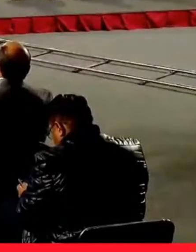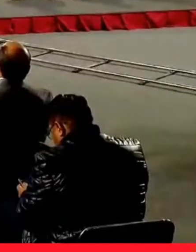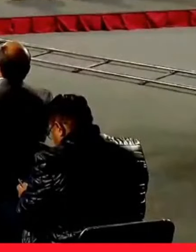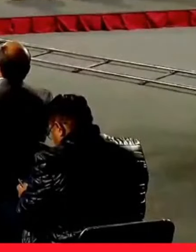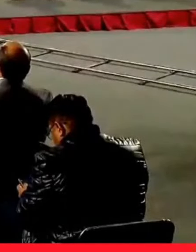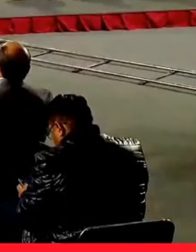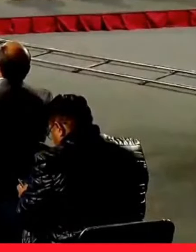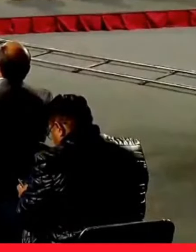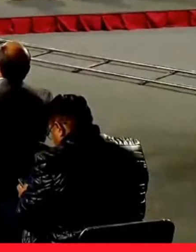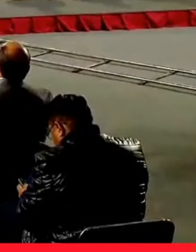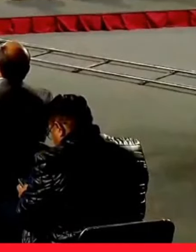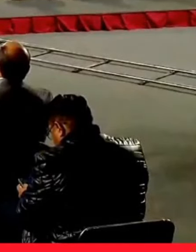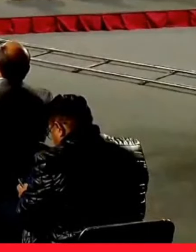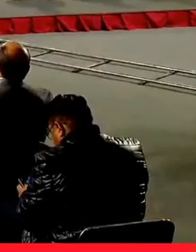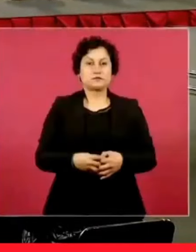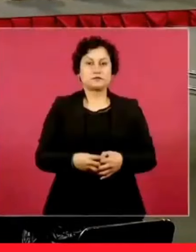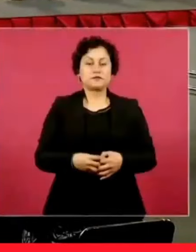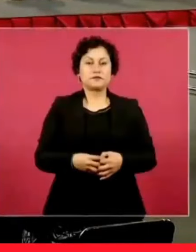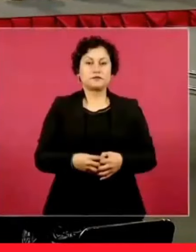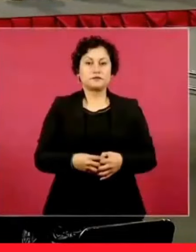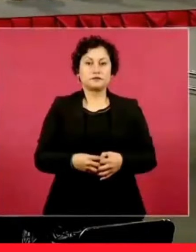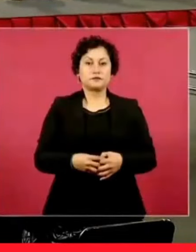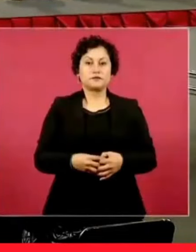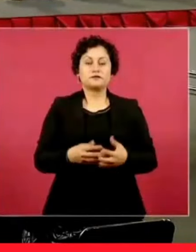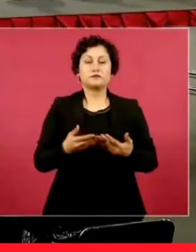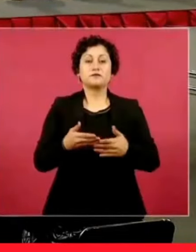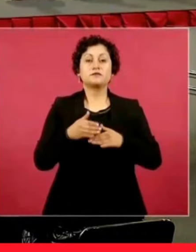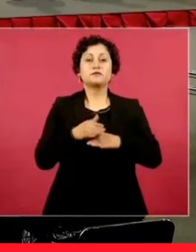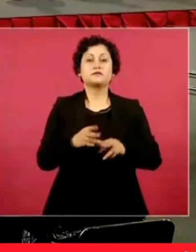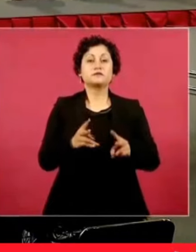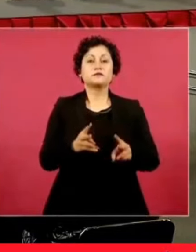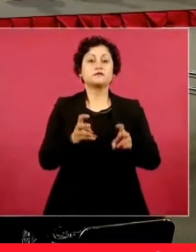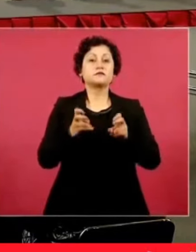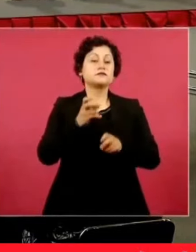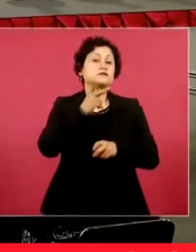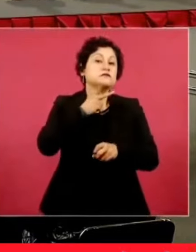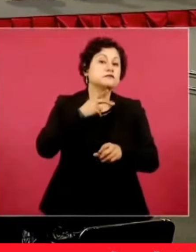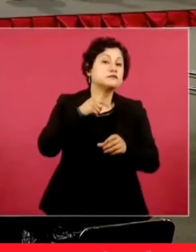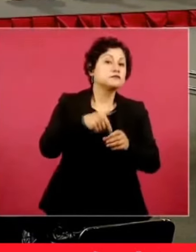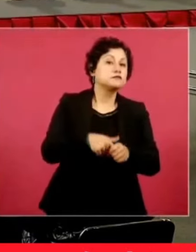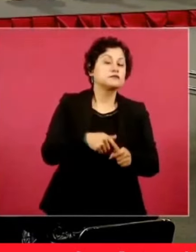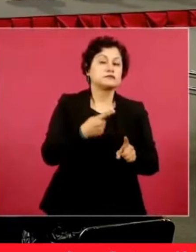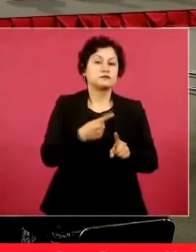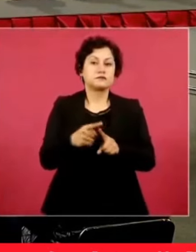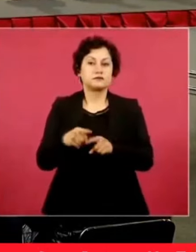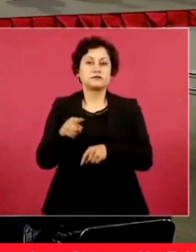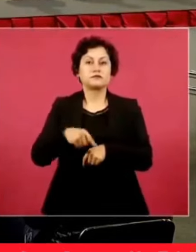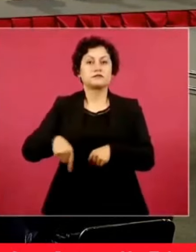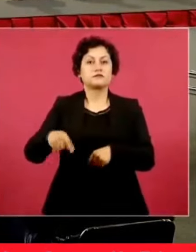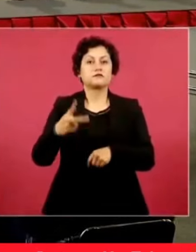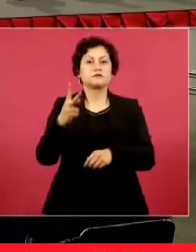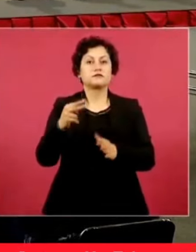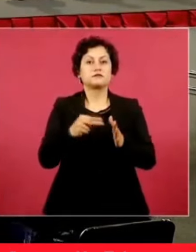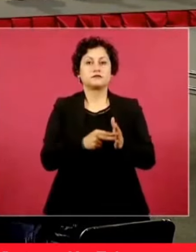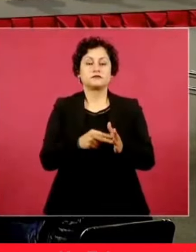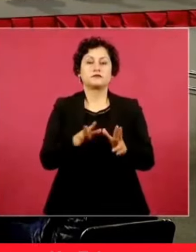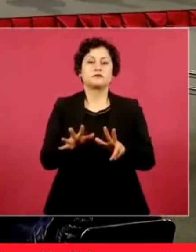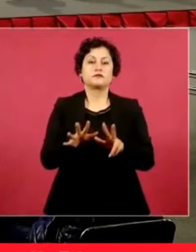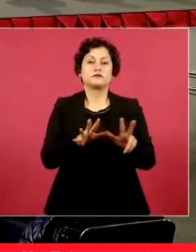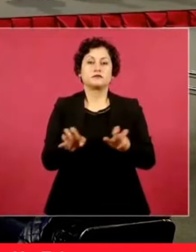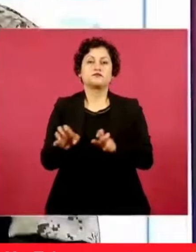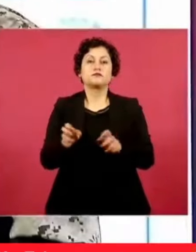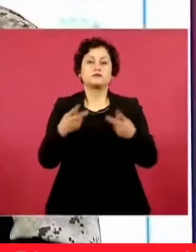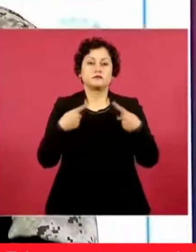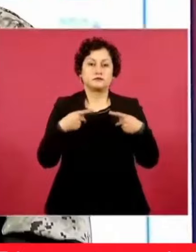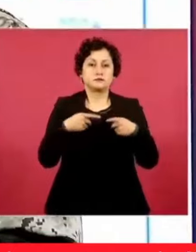En el combate al mercado ilícito de combustibles, se mantiene un despliegue de 2.837 efectivos.